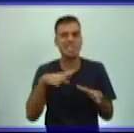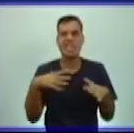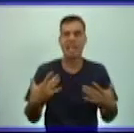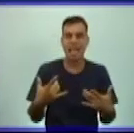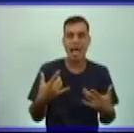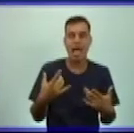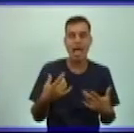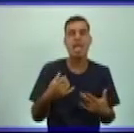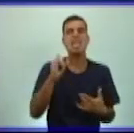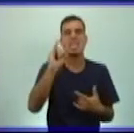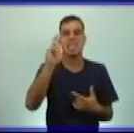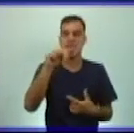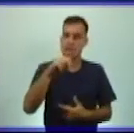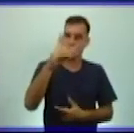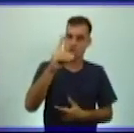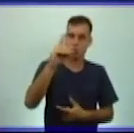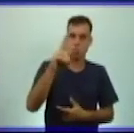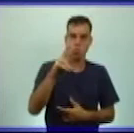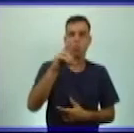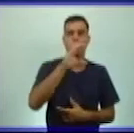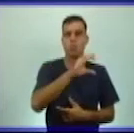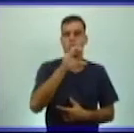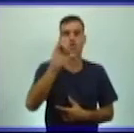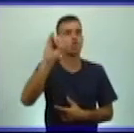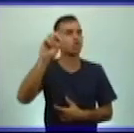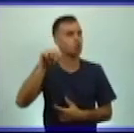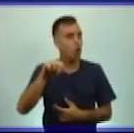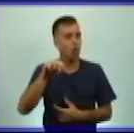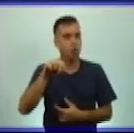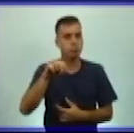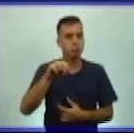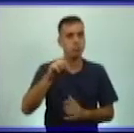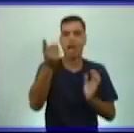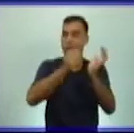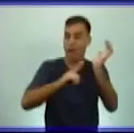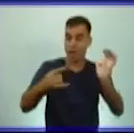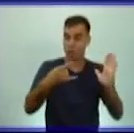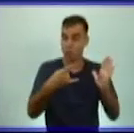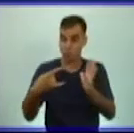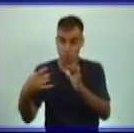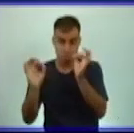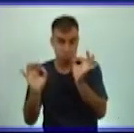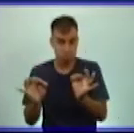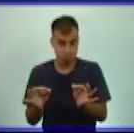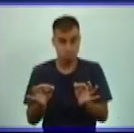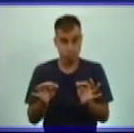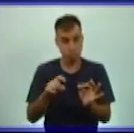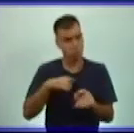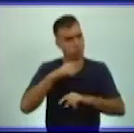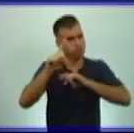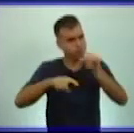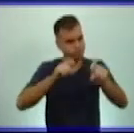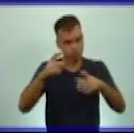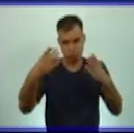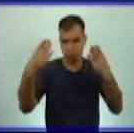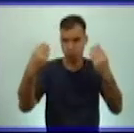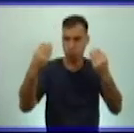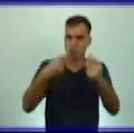inducción electromagnética. Lo preguntamos muchas veces los docentes en clase. Este fenómeno usted tiene